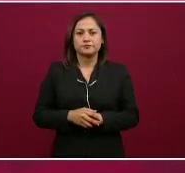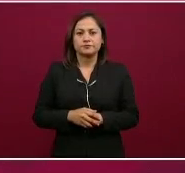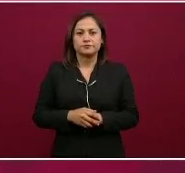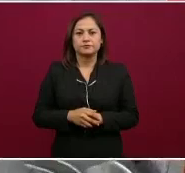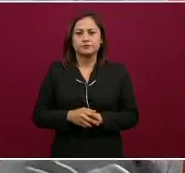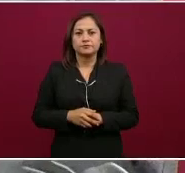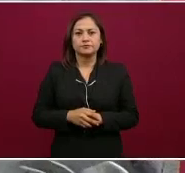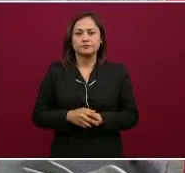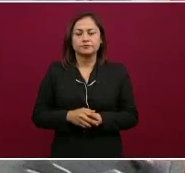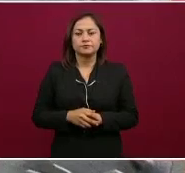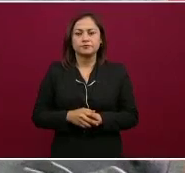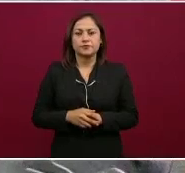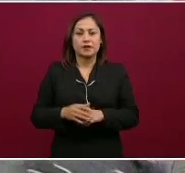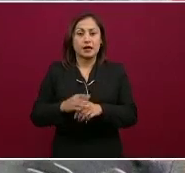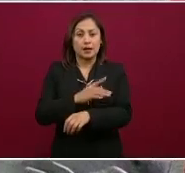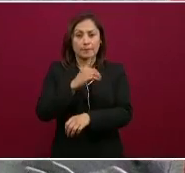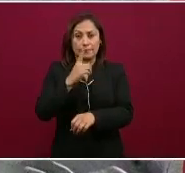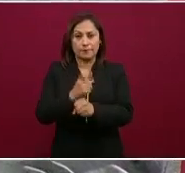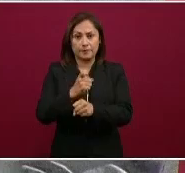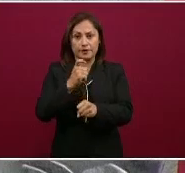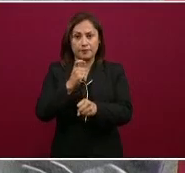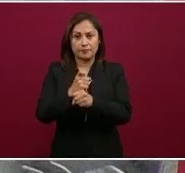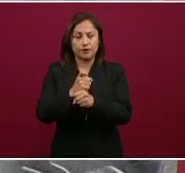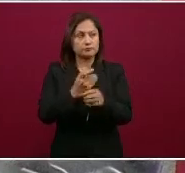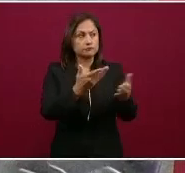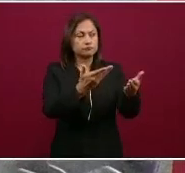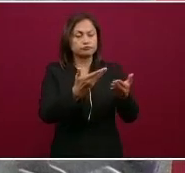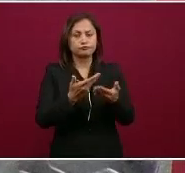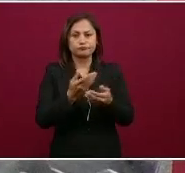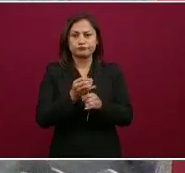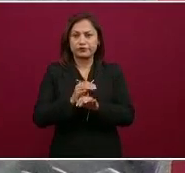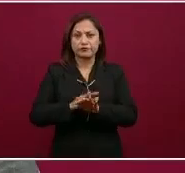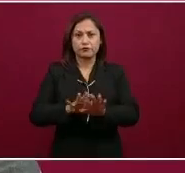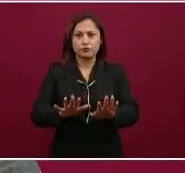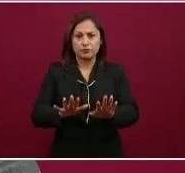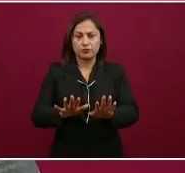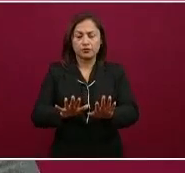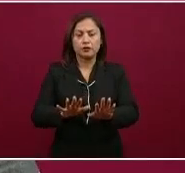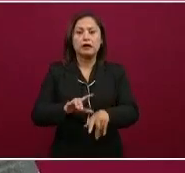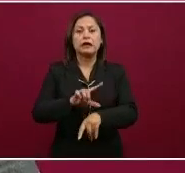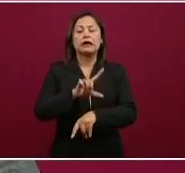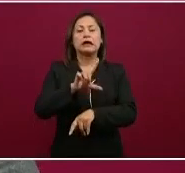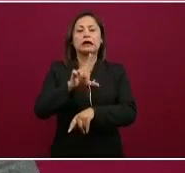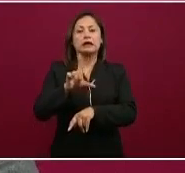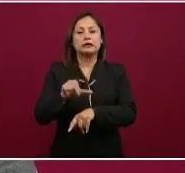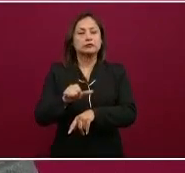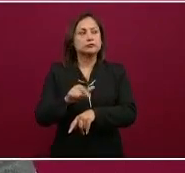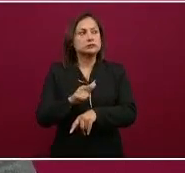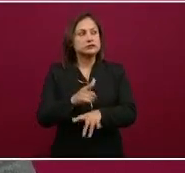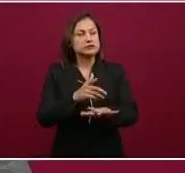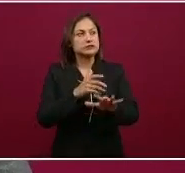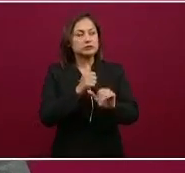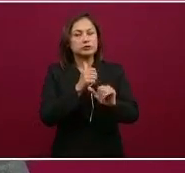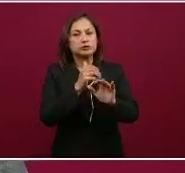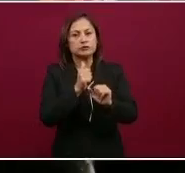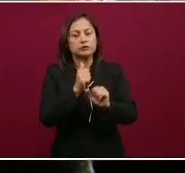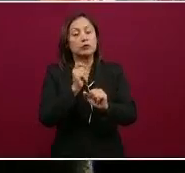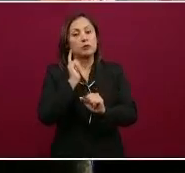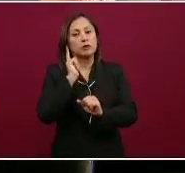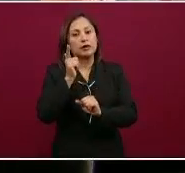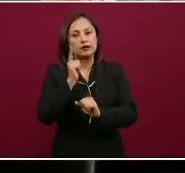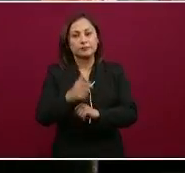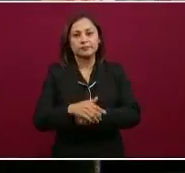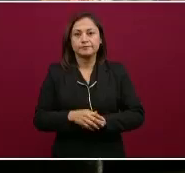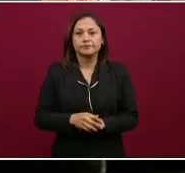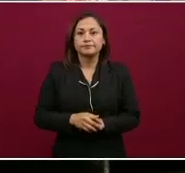el que se informe y se pueda llegar a un acuerdo pronto. Pero de